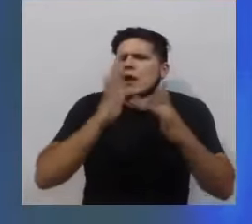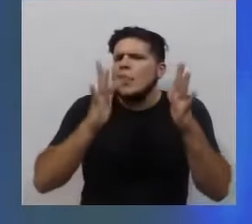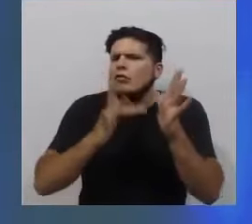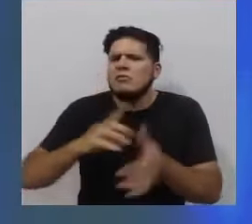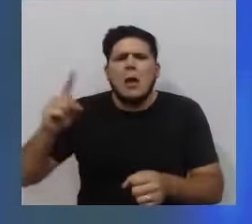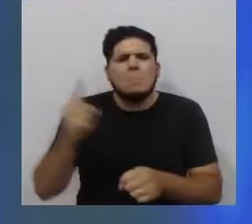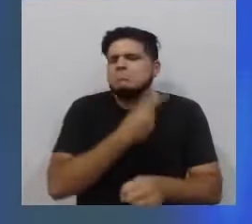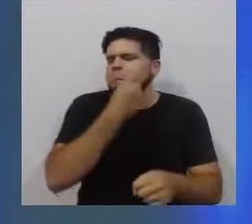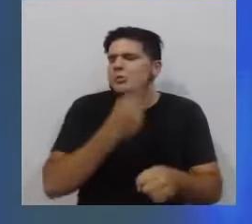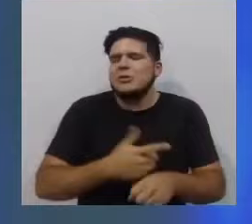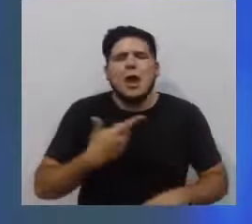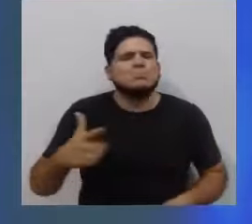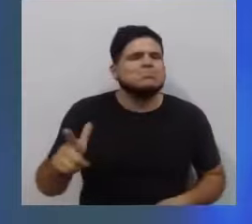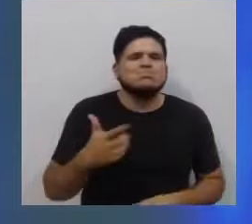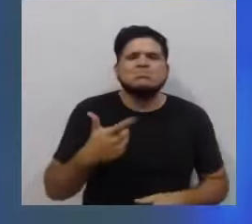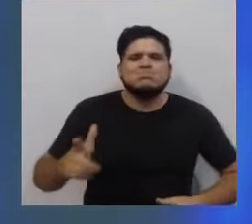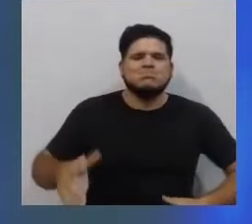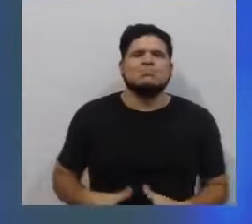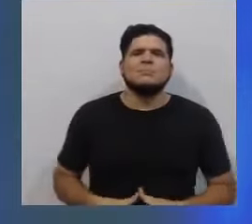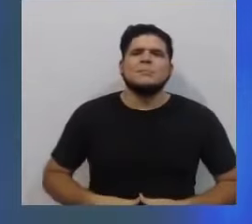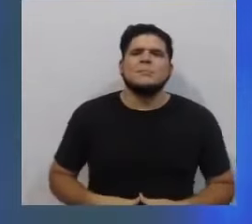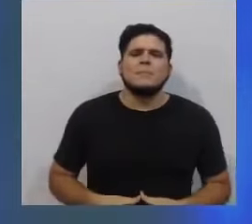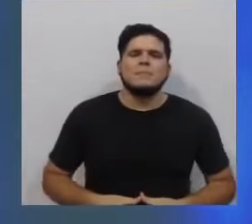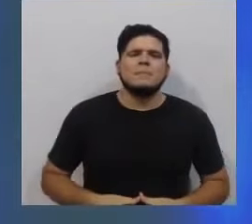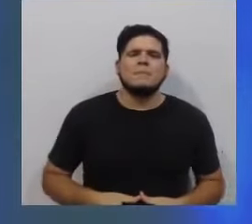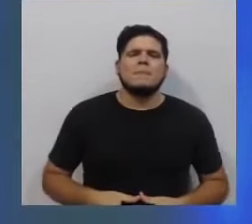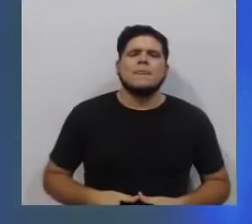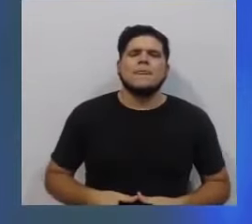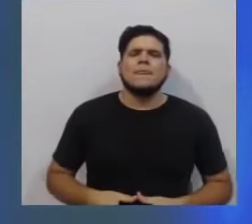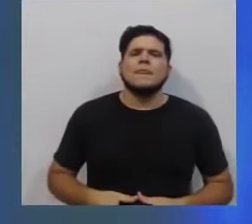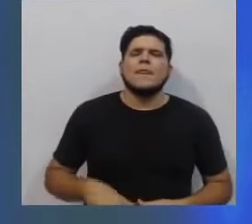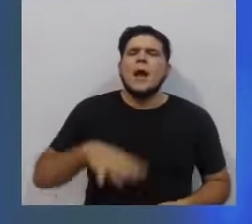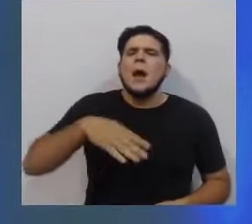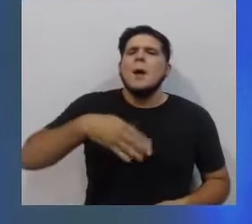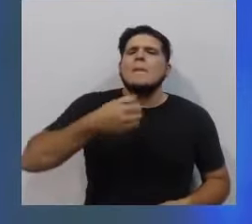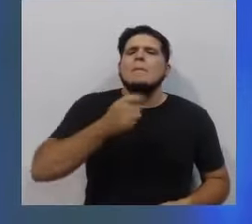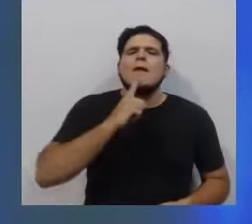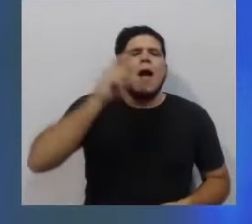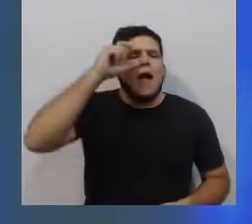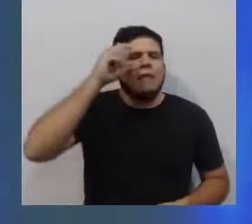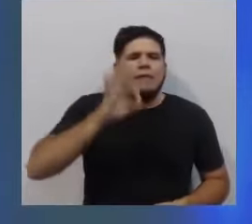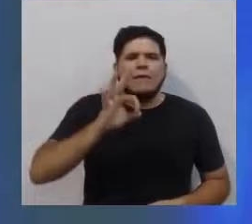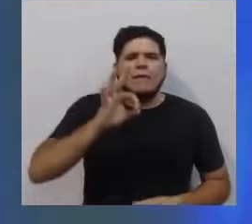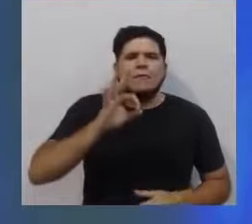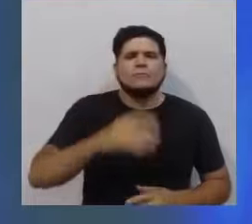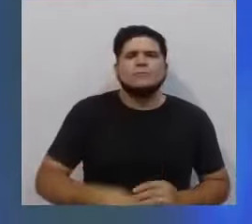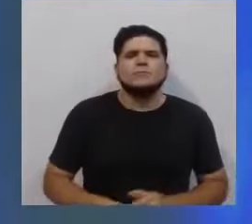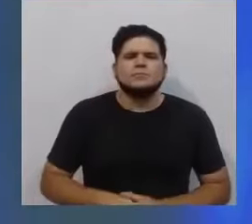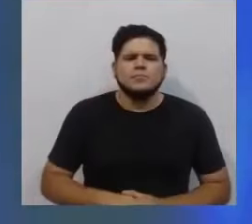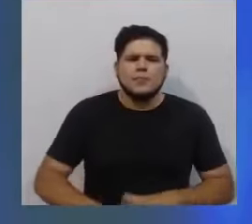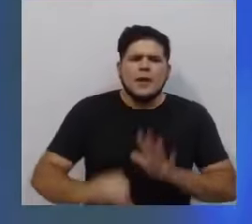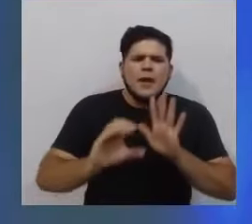mateo 19 verso 26 jesús hace una declaración seguramente porque hubieron